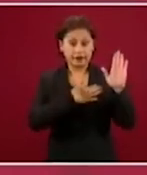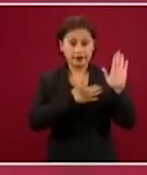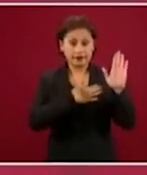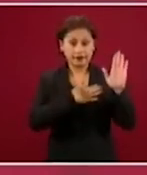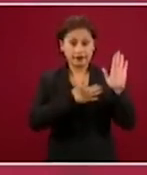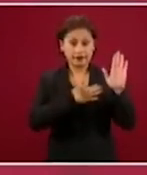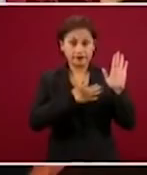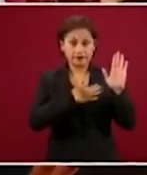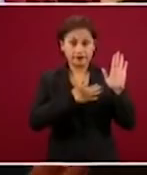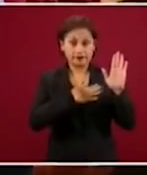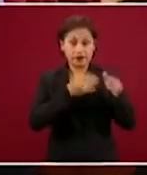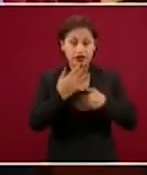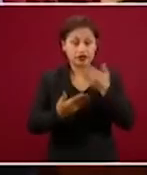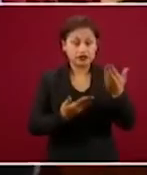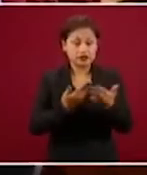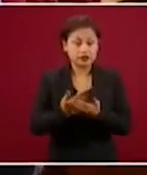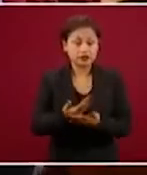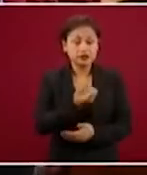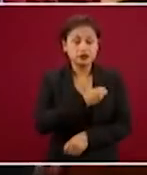recuperación